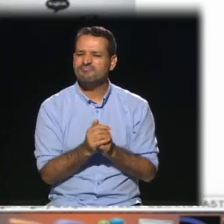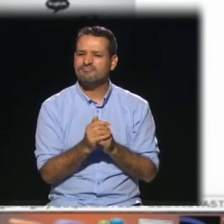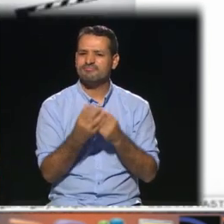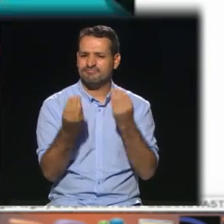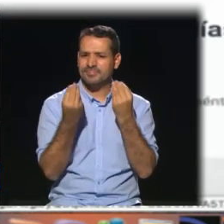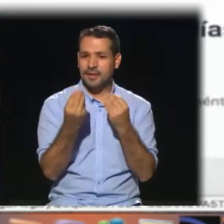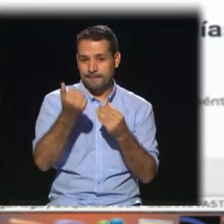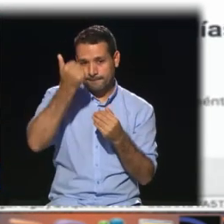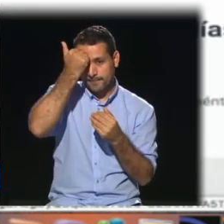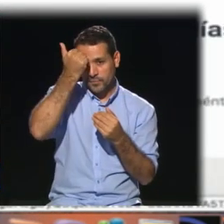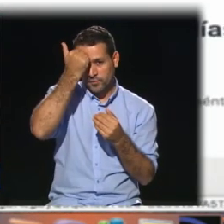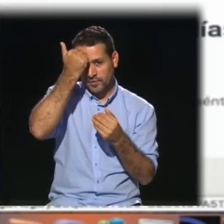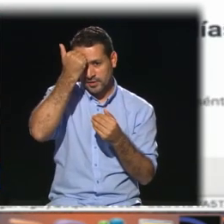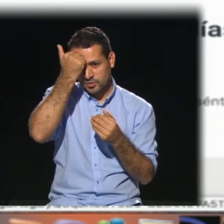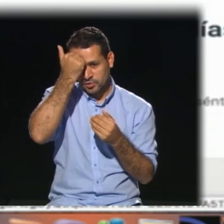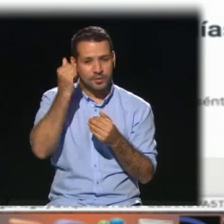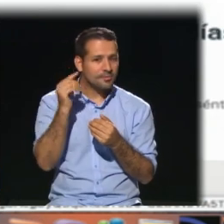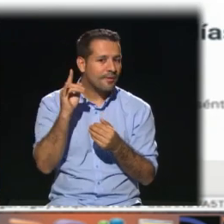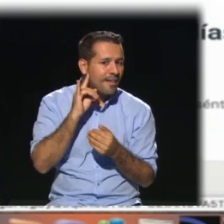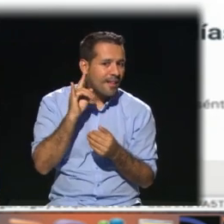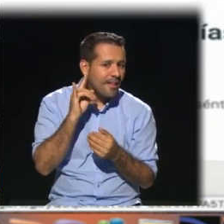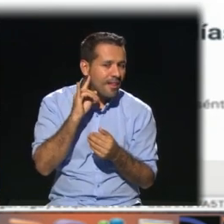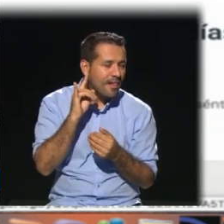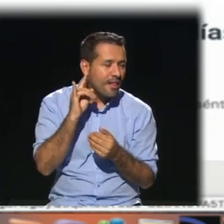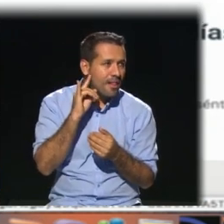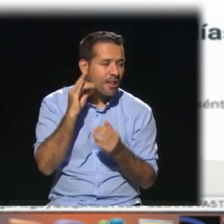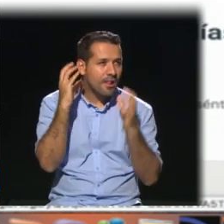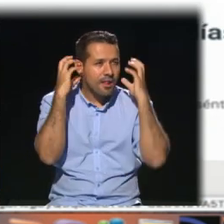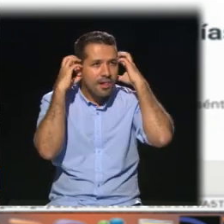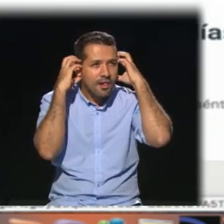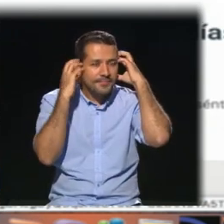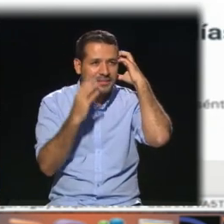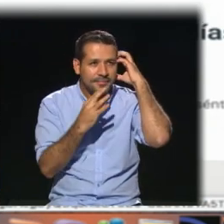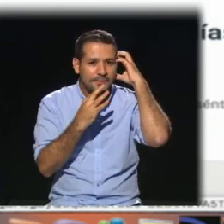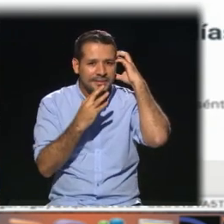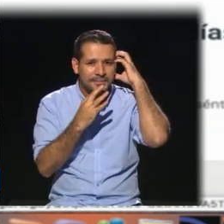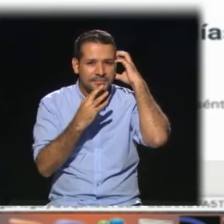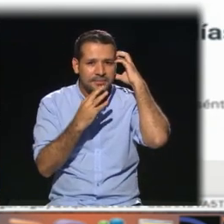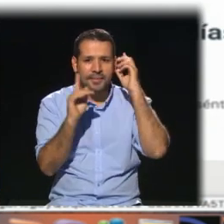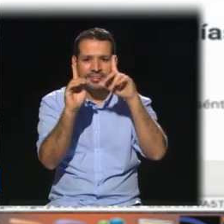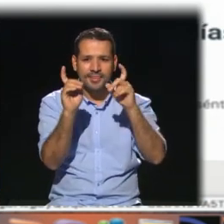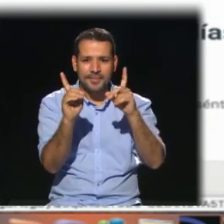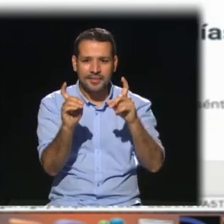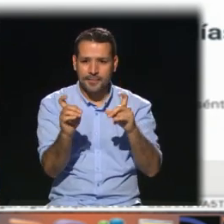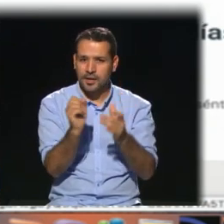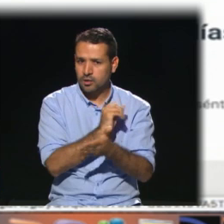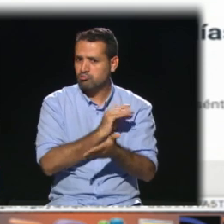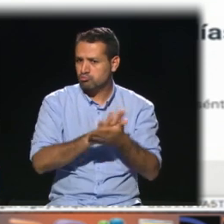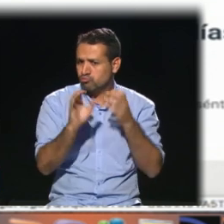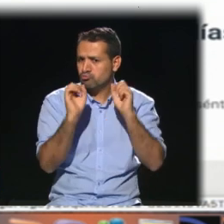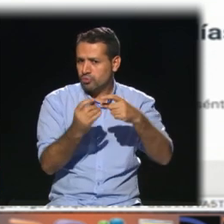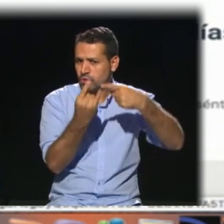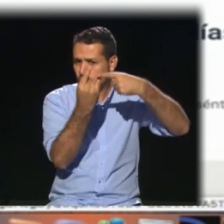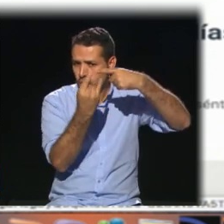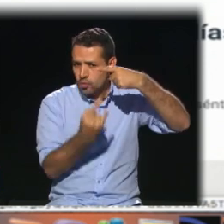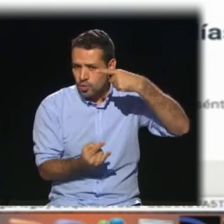para que el profesor encuentre recursos en audio de diferentes temas, totalmente gratuito, los puede descargar,